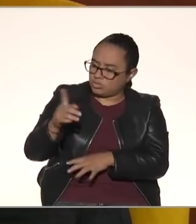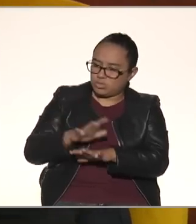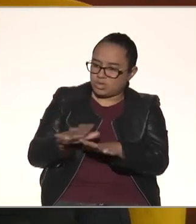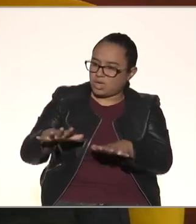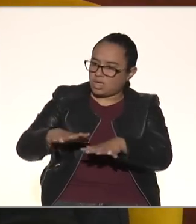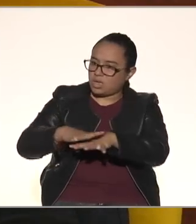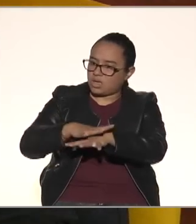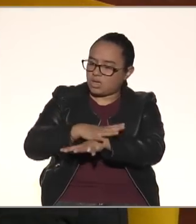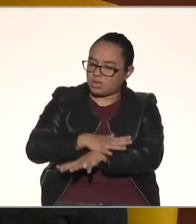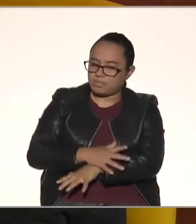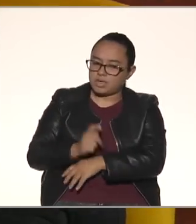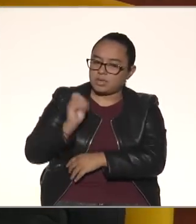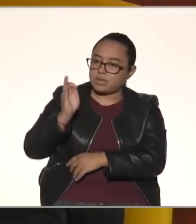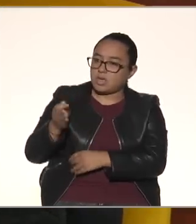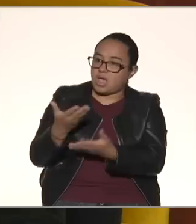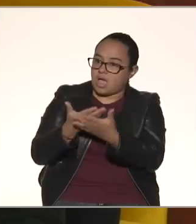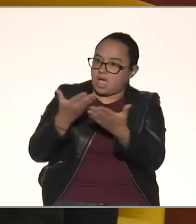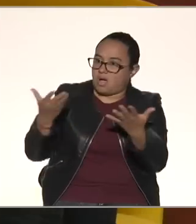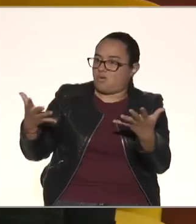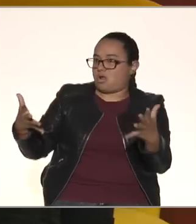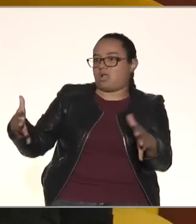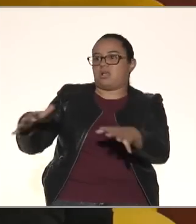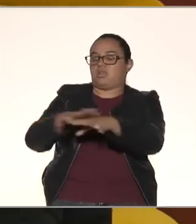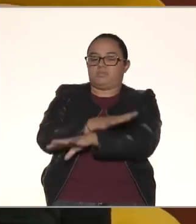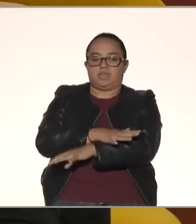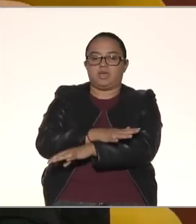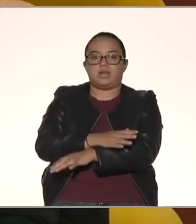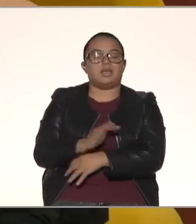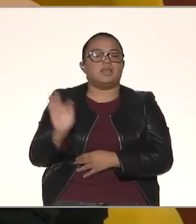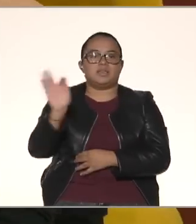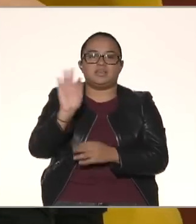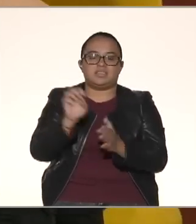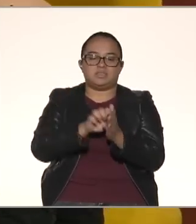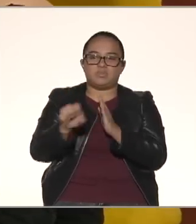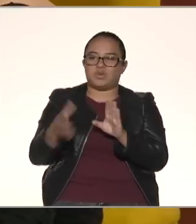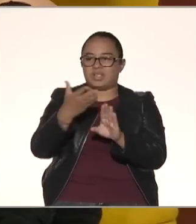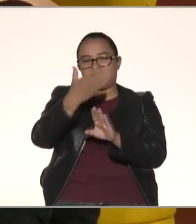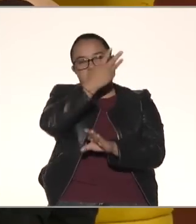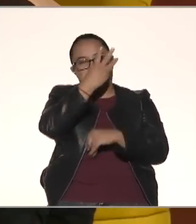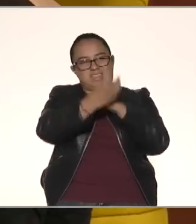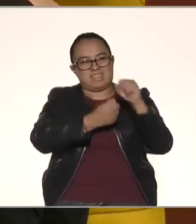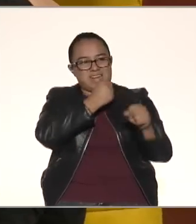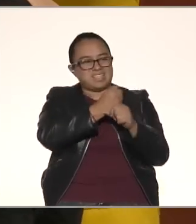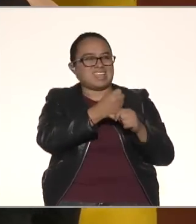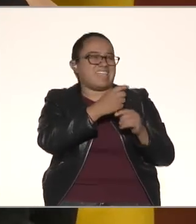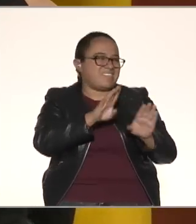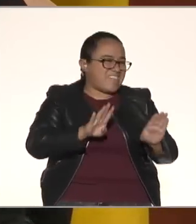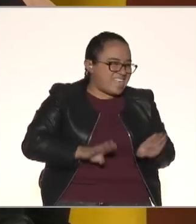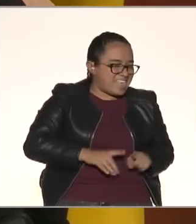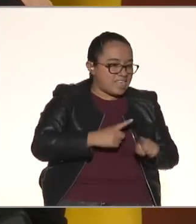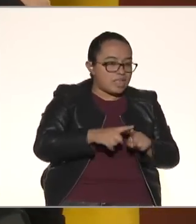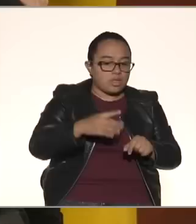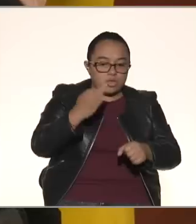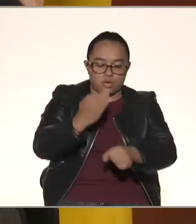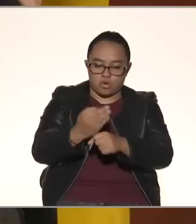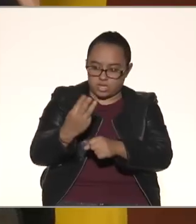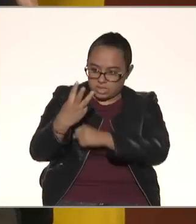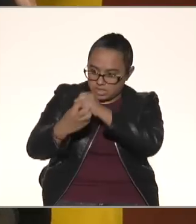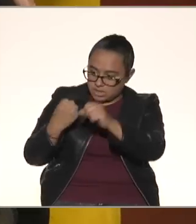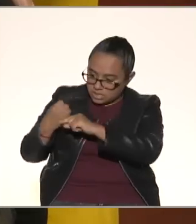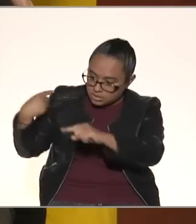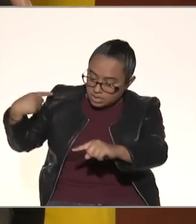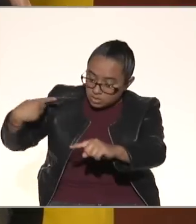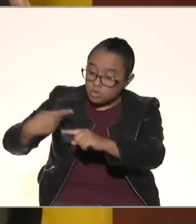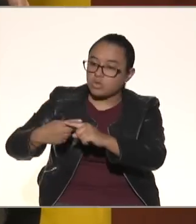Eso es aceptar, ¿no? ¿Quién eres ahora? Porque a lo mejor ya no eres la que eras hace tres años y a lo mejor se te murieron no sé cuántas